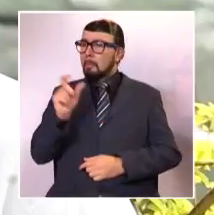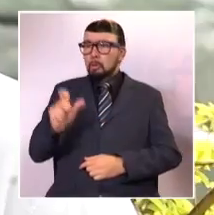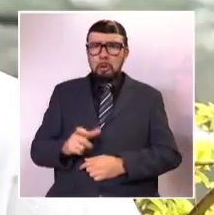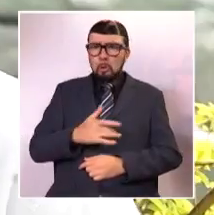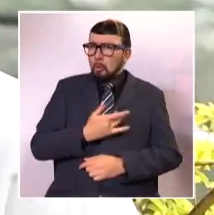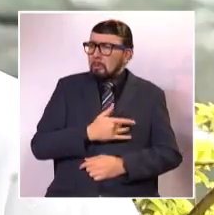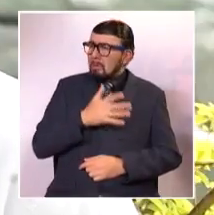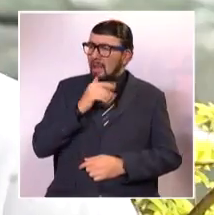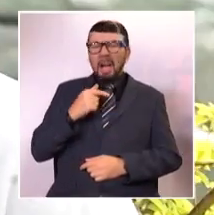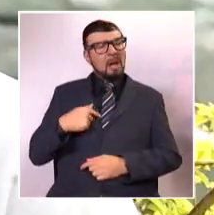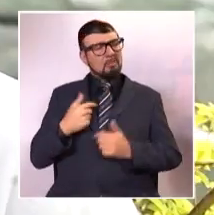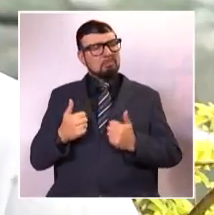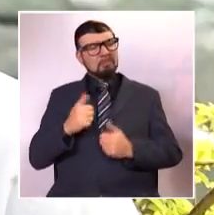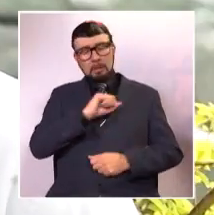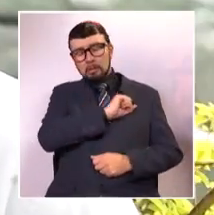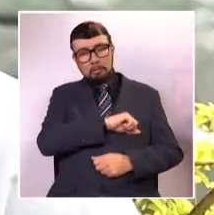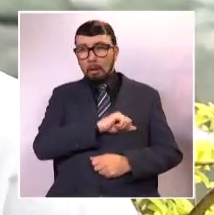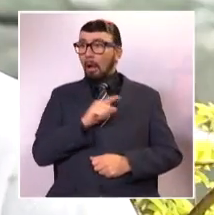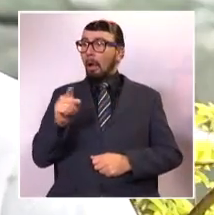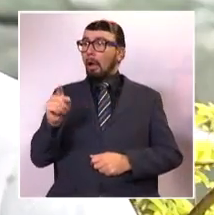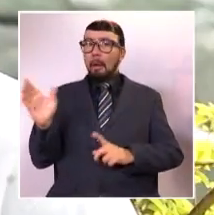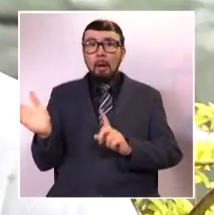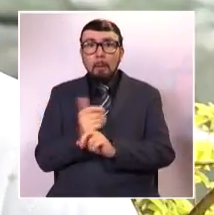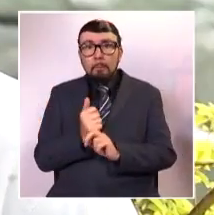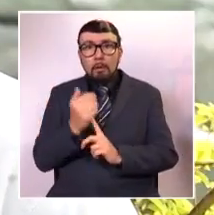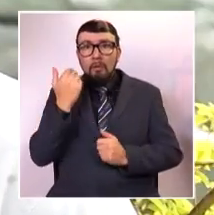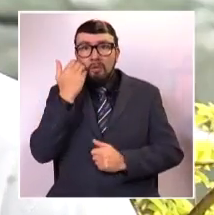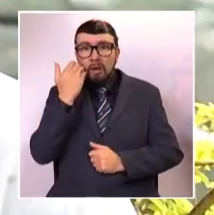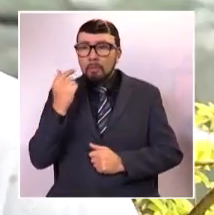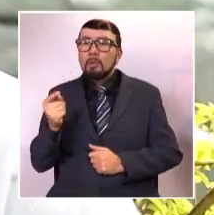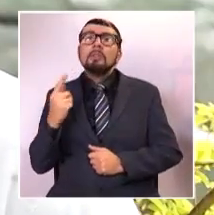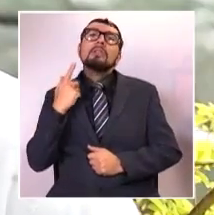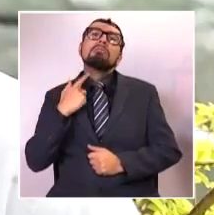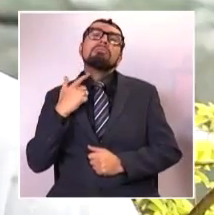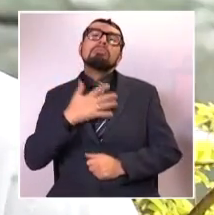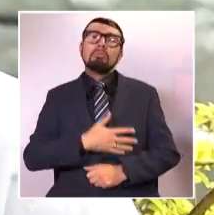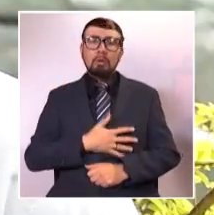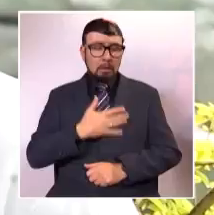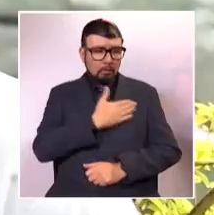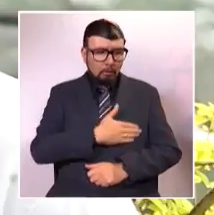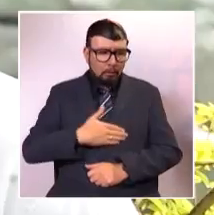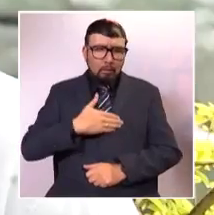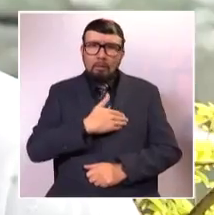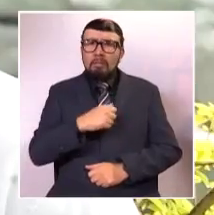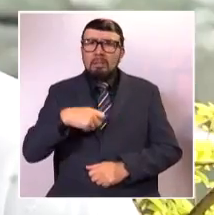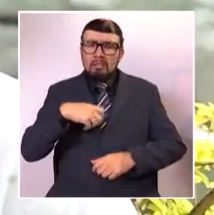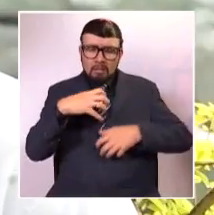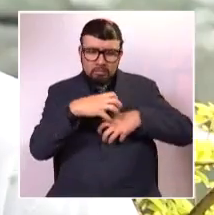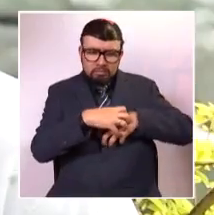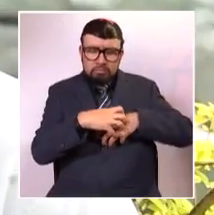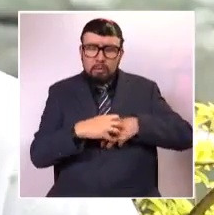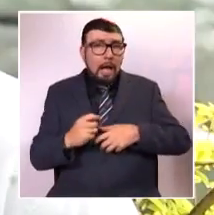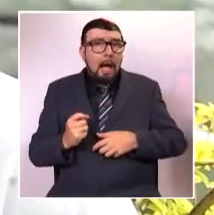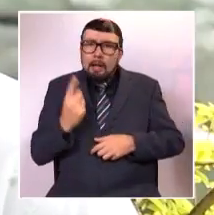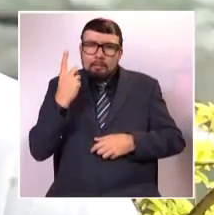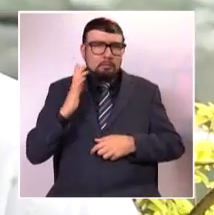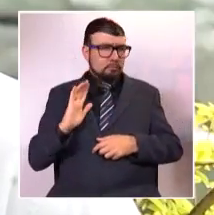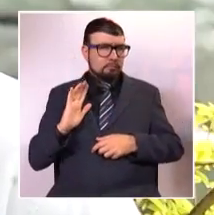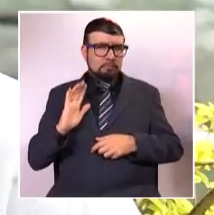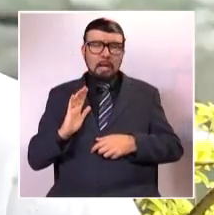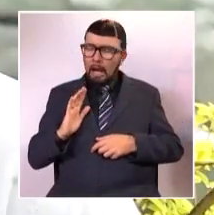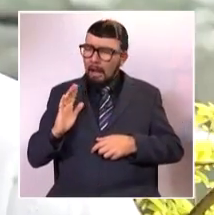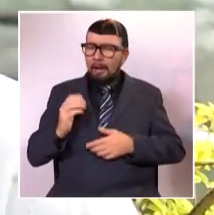vamos a descubrir patologías tanto de tiroides, de mama, en toda la parte, la ecografía